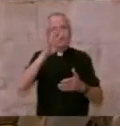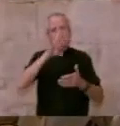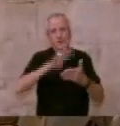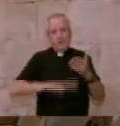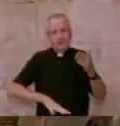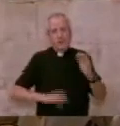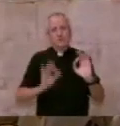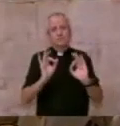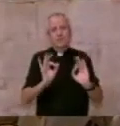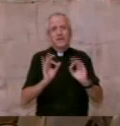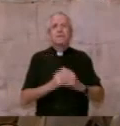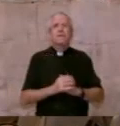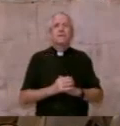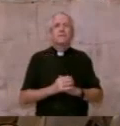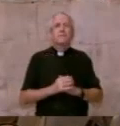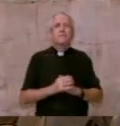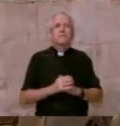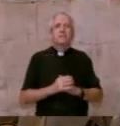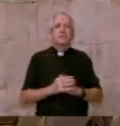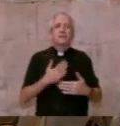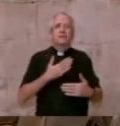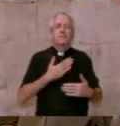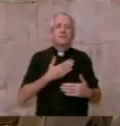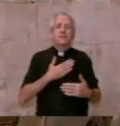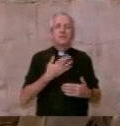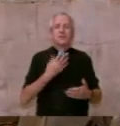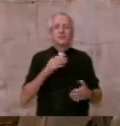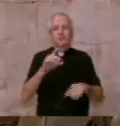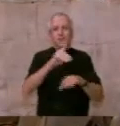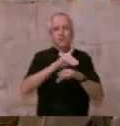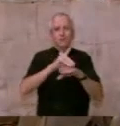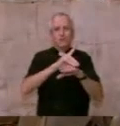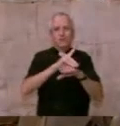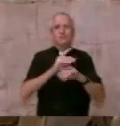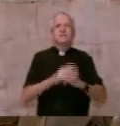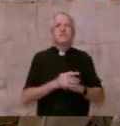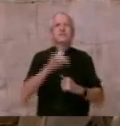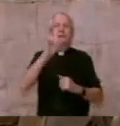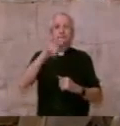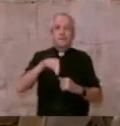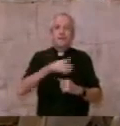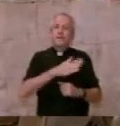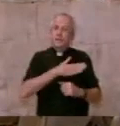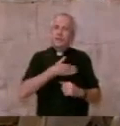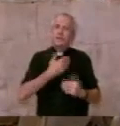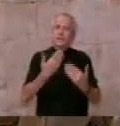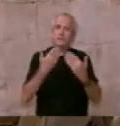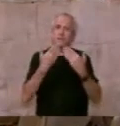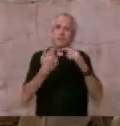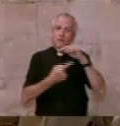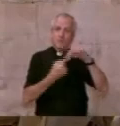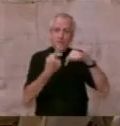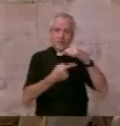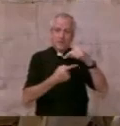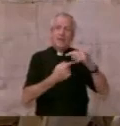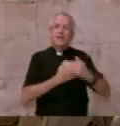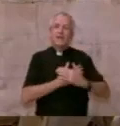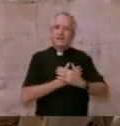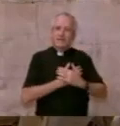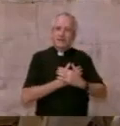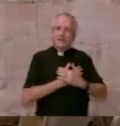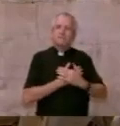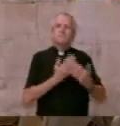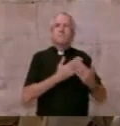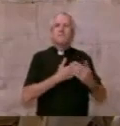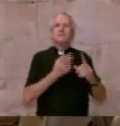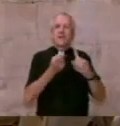diócesis y también de manera especial los que han venido de Barcelona. También quiero dirigirme en especial a mi familia querida, a